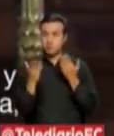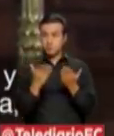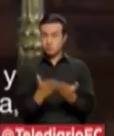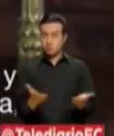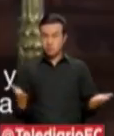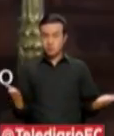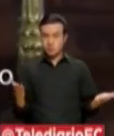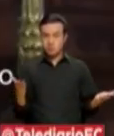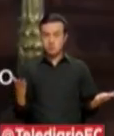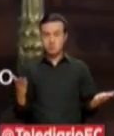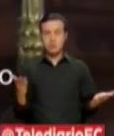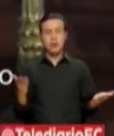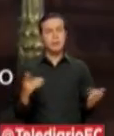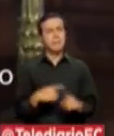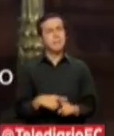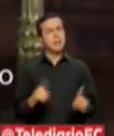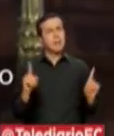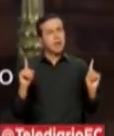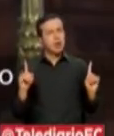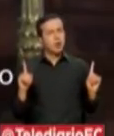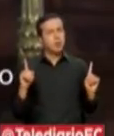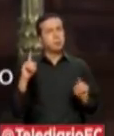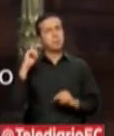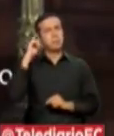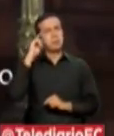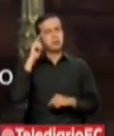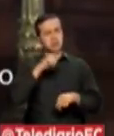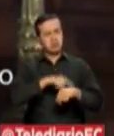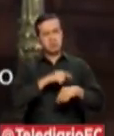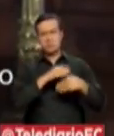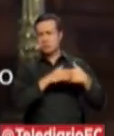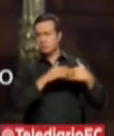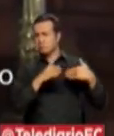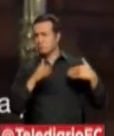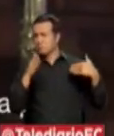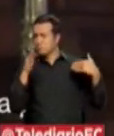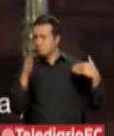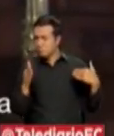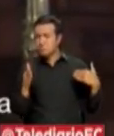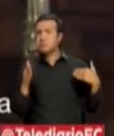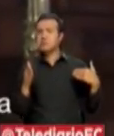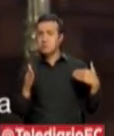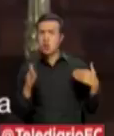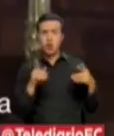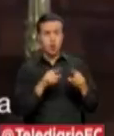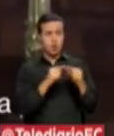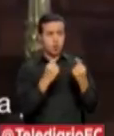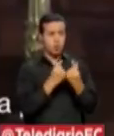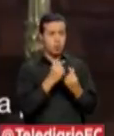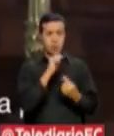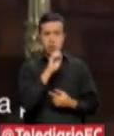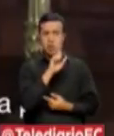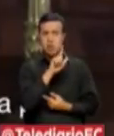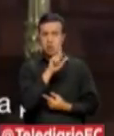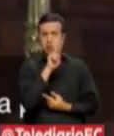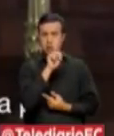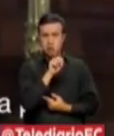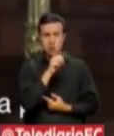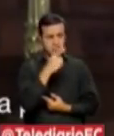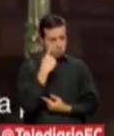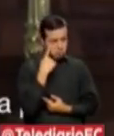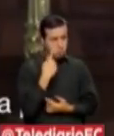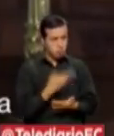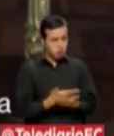ln sin embargo creo que ha transcurrido un tiempo suficiente como para que el grupo guerrillero dé una clara